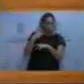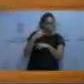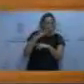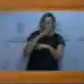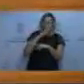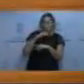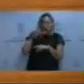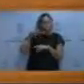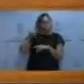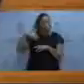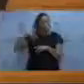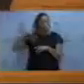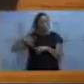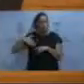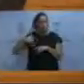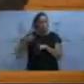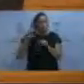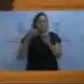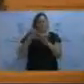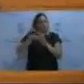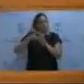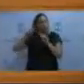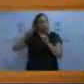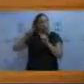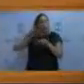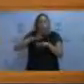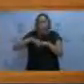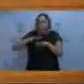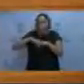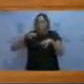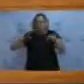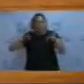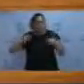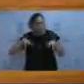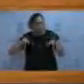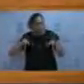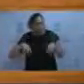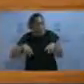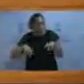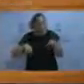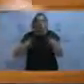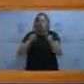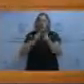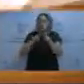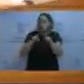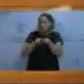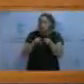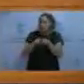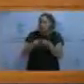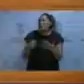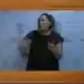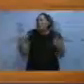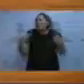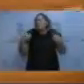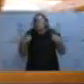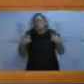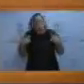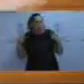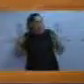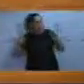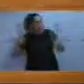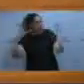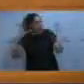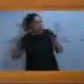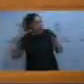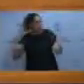cuajo, admiro, nunca tiene usted la culpa de nada, nunca tiene usted la responsabilidad de nada. El pobre Rafa, que ha hecho la pregunta, va a ser el